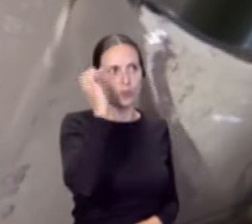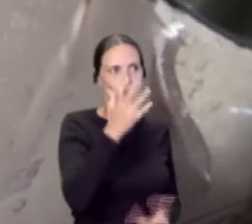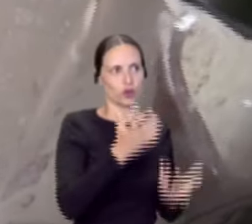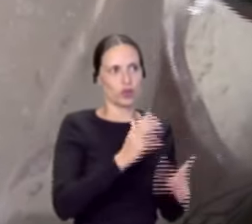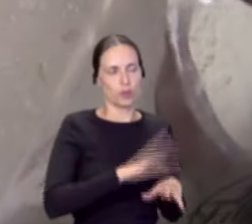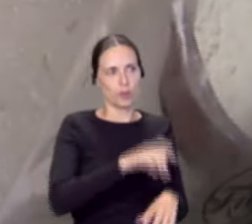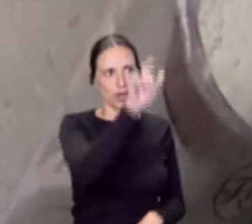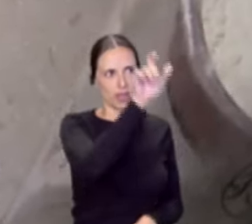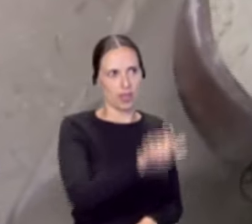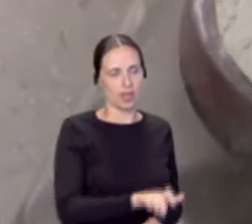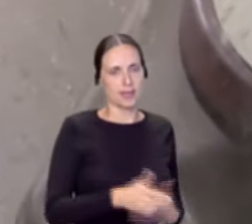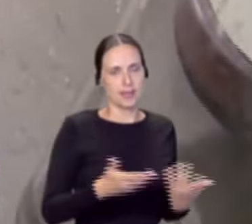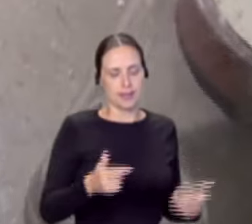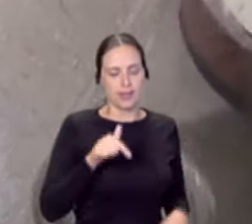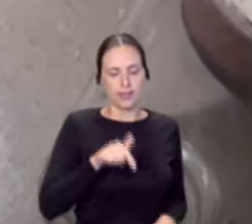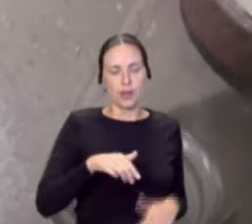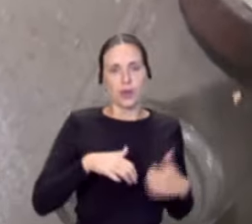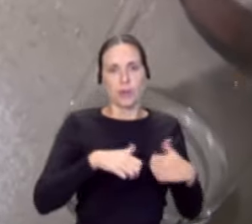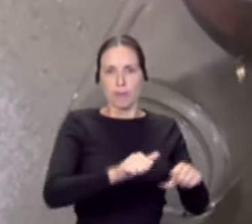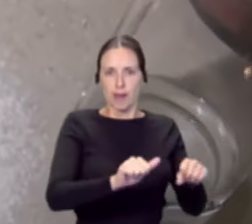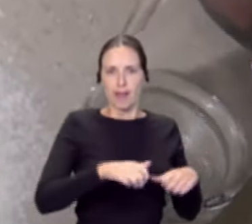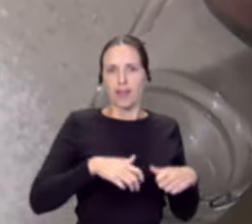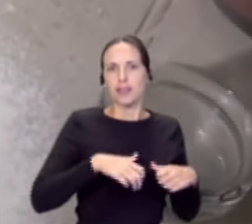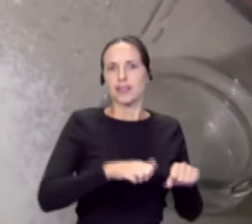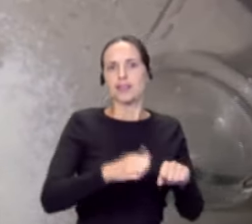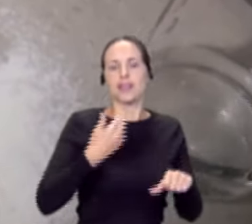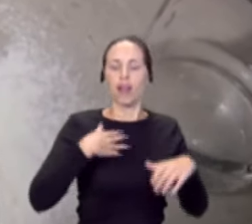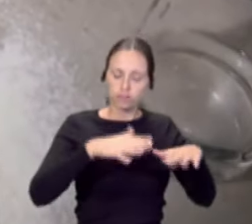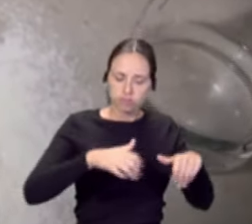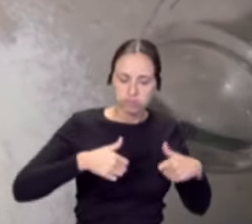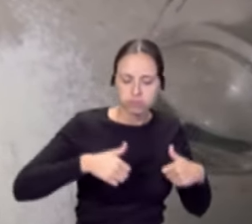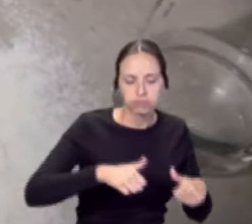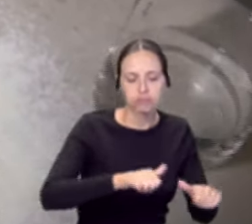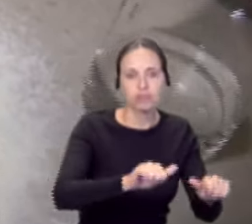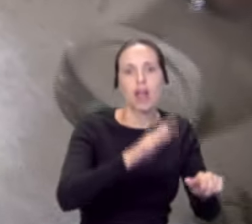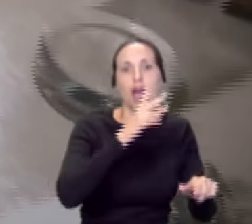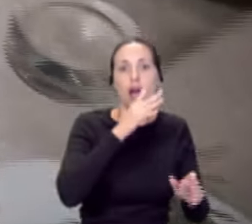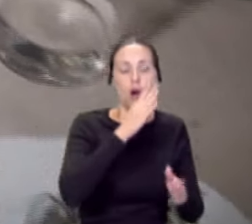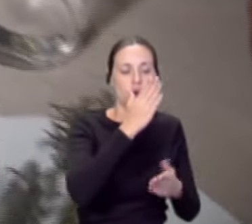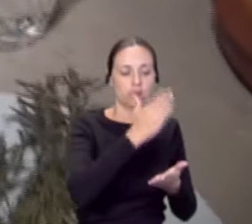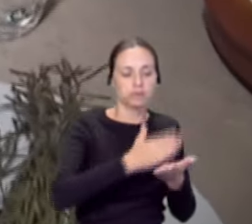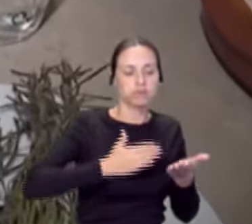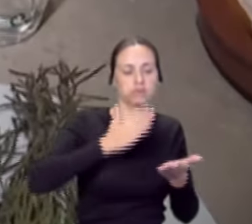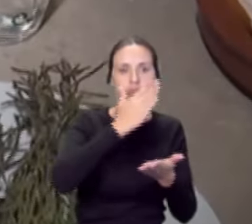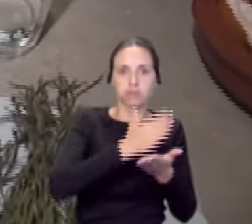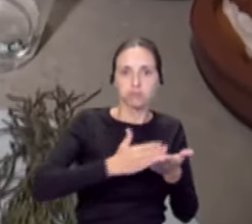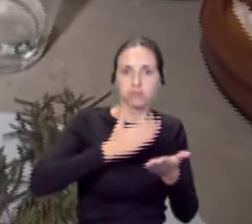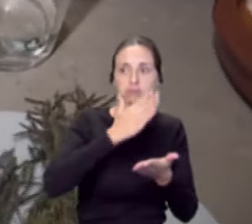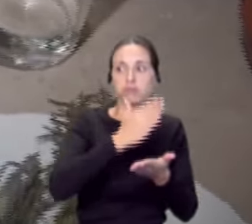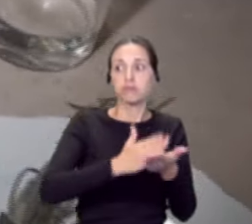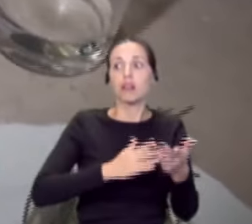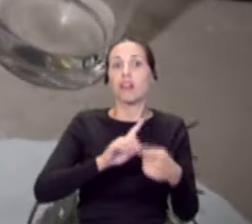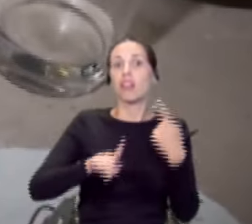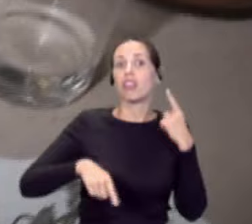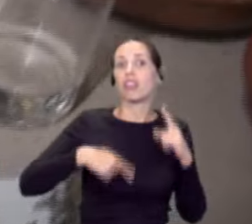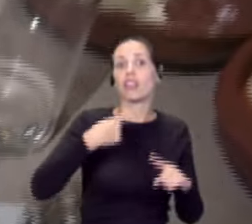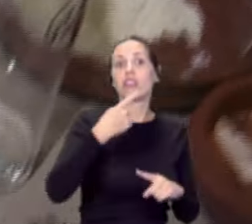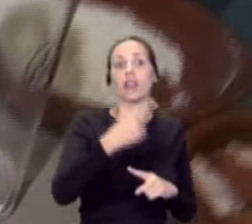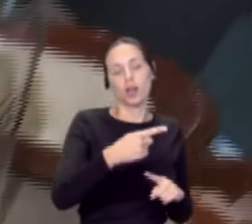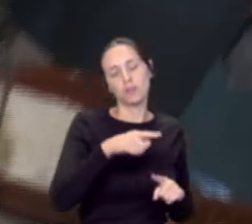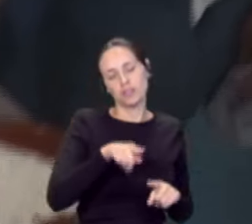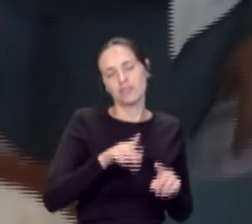aquí tengo, bueno, la masa, ya la estiramos, ahora la estamos cortando, ¿vale? Y ya luego prepararemos unos